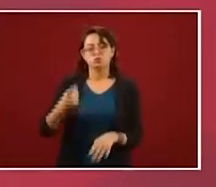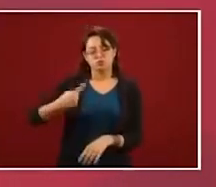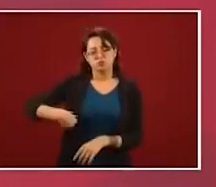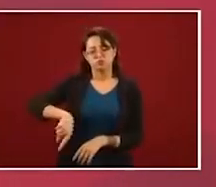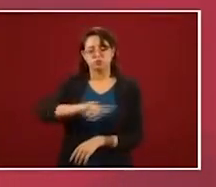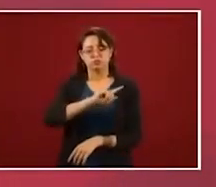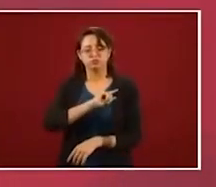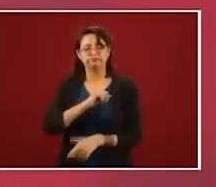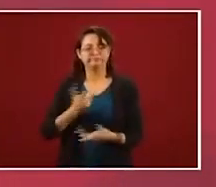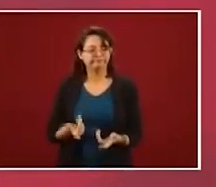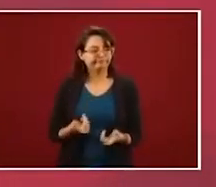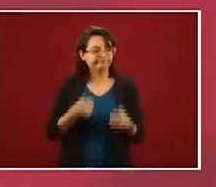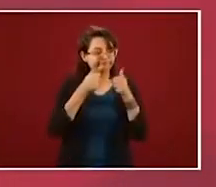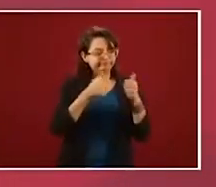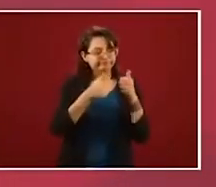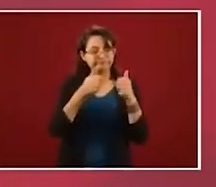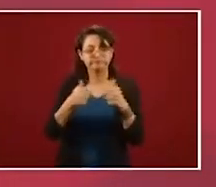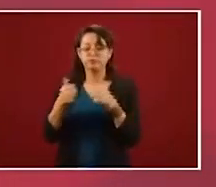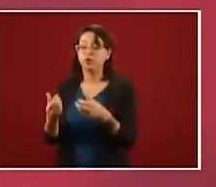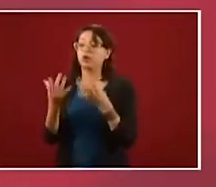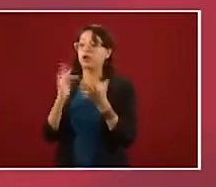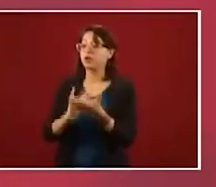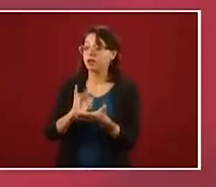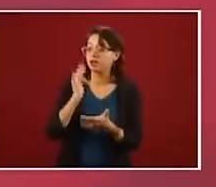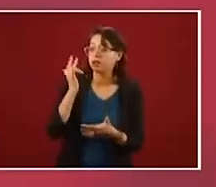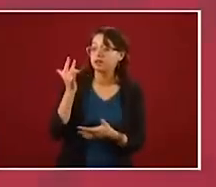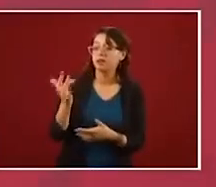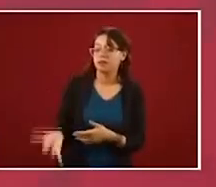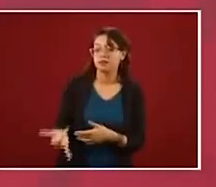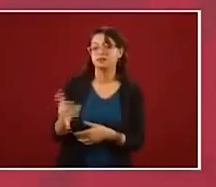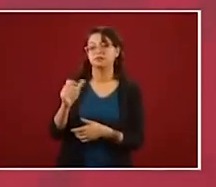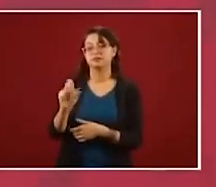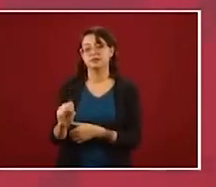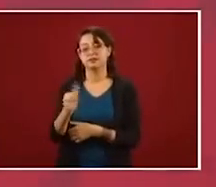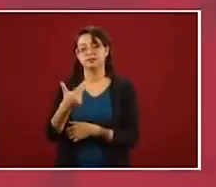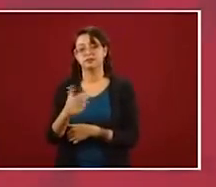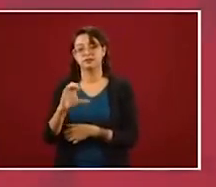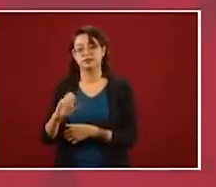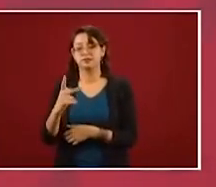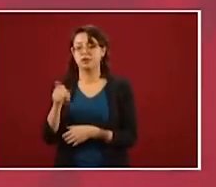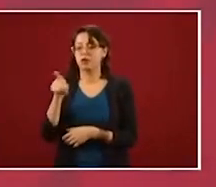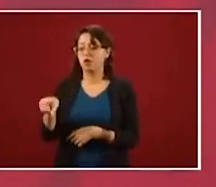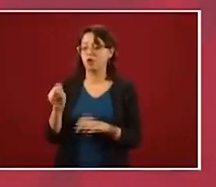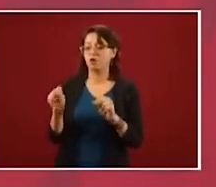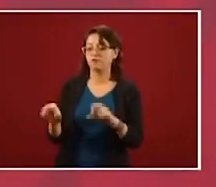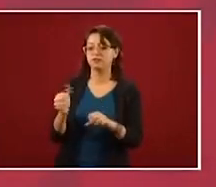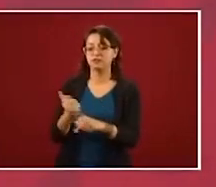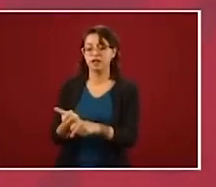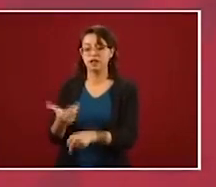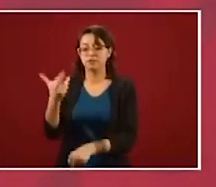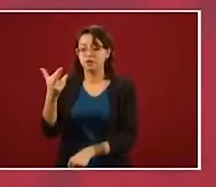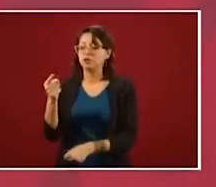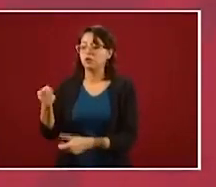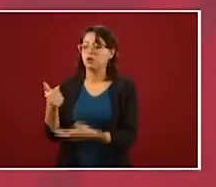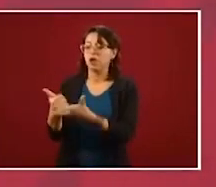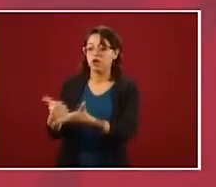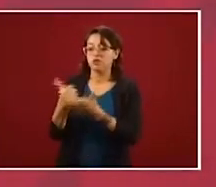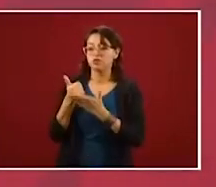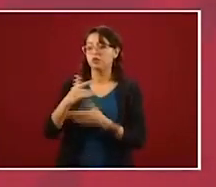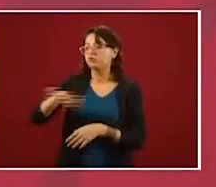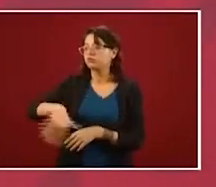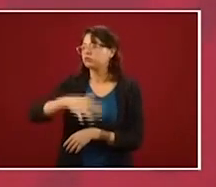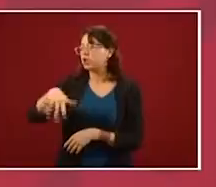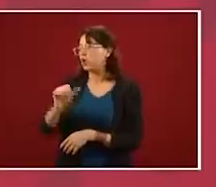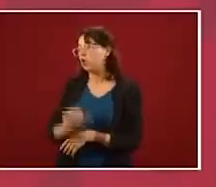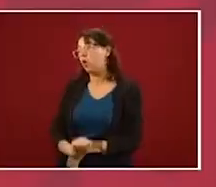jugado la Oficialía Mayor de la Secretaría de Hacienda y Crédito Público en ayudar al sector salud a encontrar estos